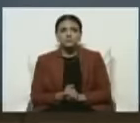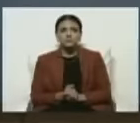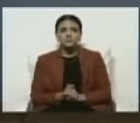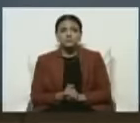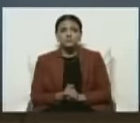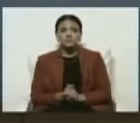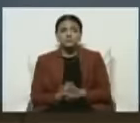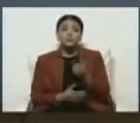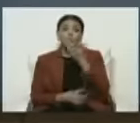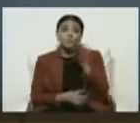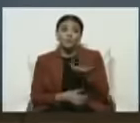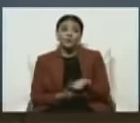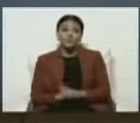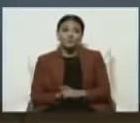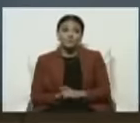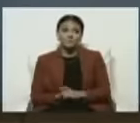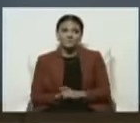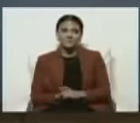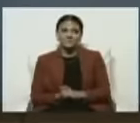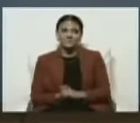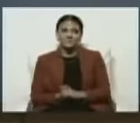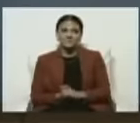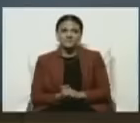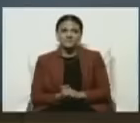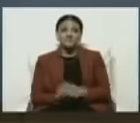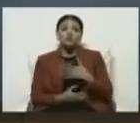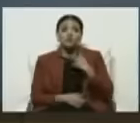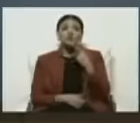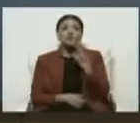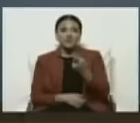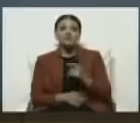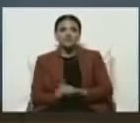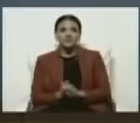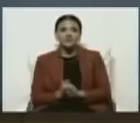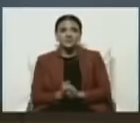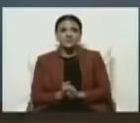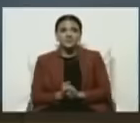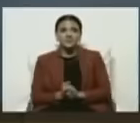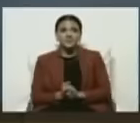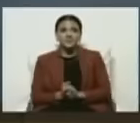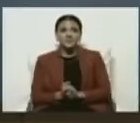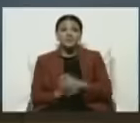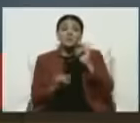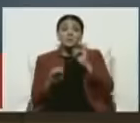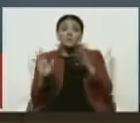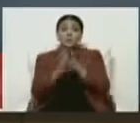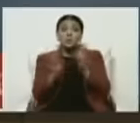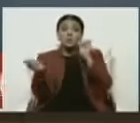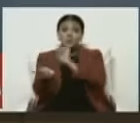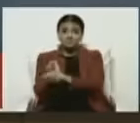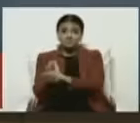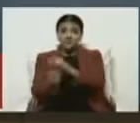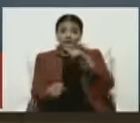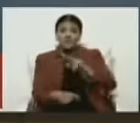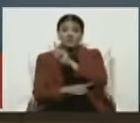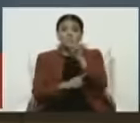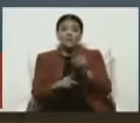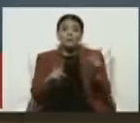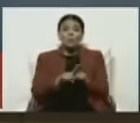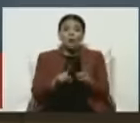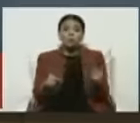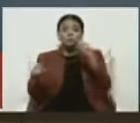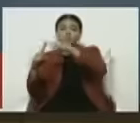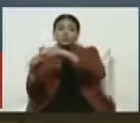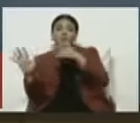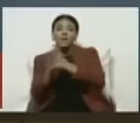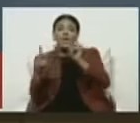Bueno, como podemos ver, yo quiero destacar lo siguiente. Esta detención se suma en Venezuela a otra, que